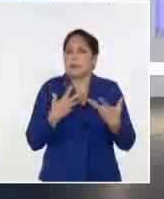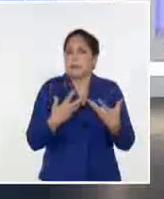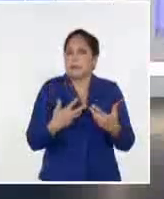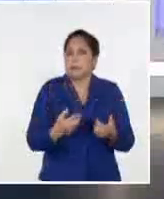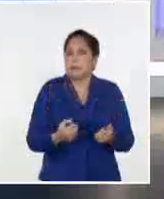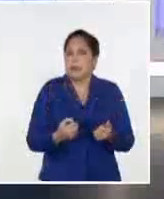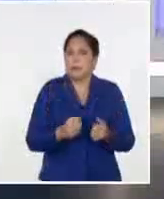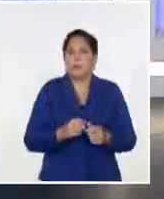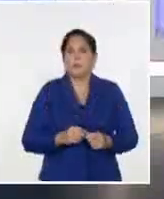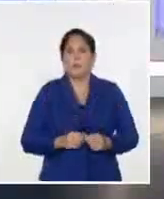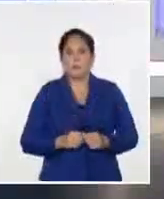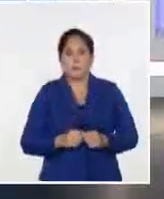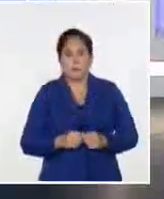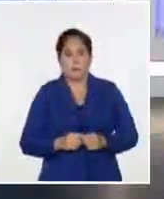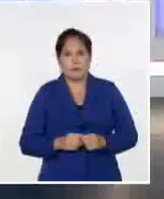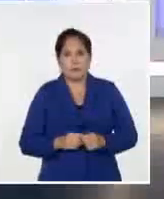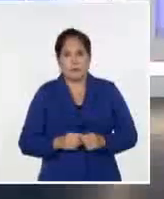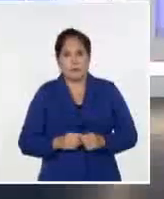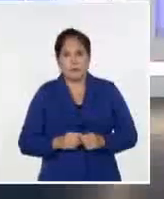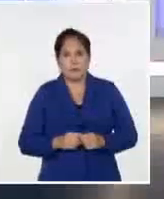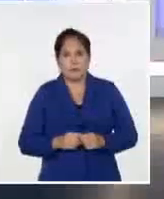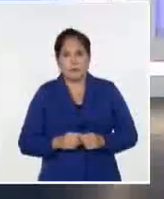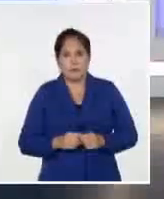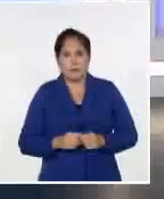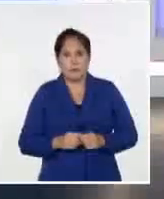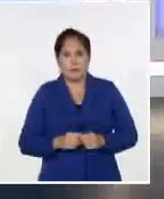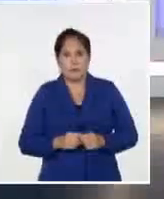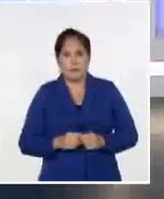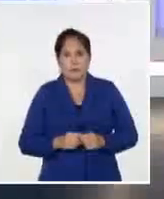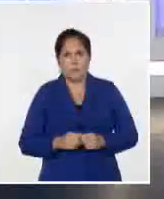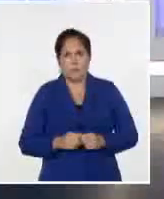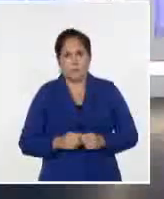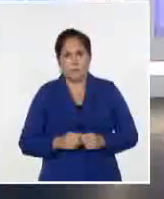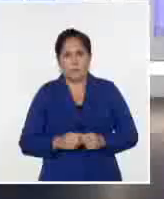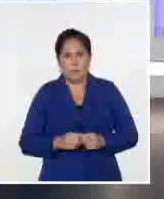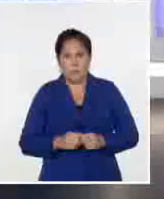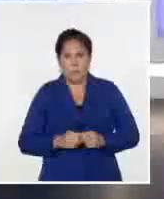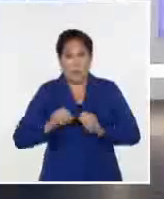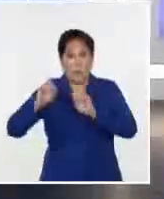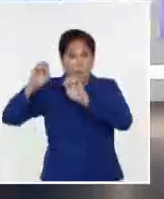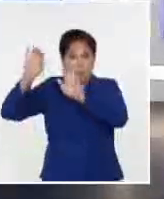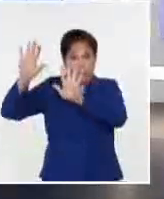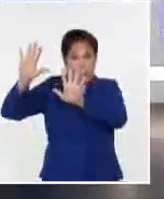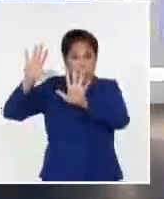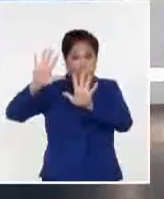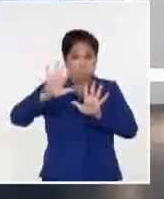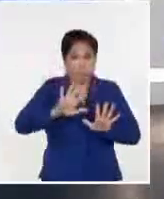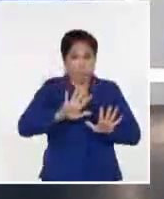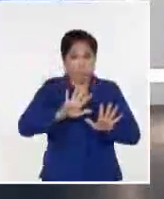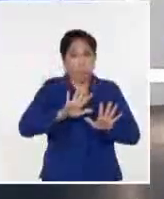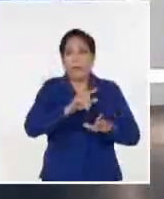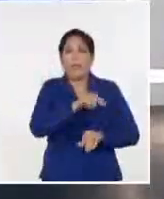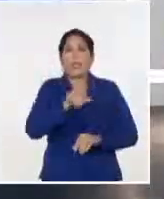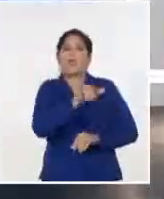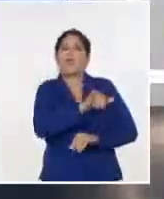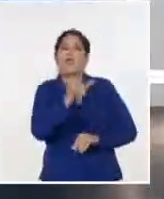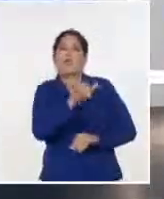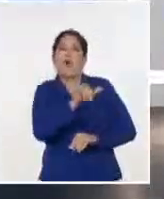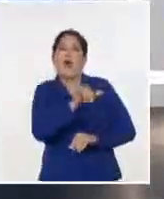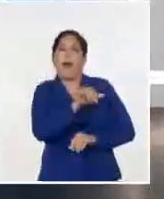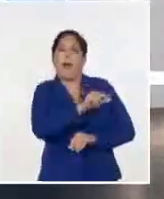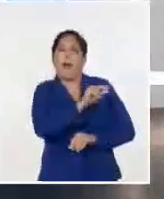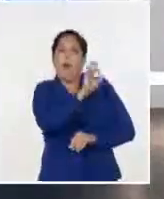imágenes de satélite cómo predomina poca nubosidad en general. La vaguada se ha desplazado un poco más hacia el este, pero